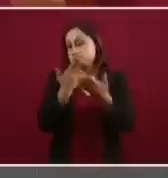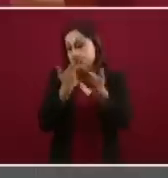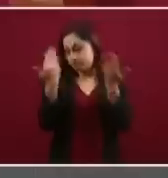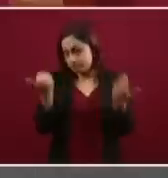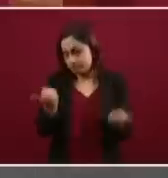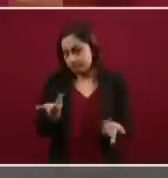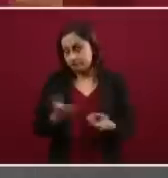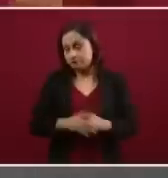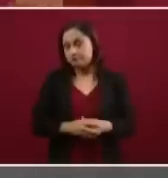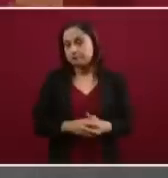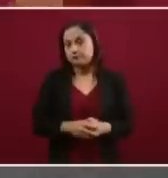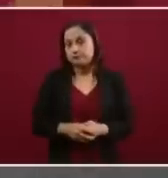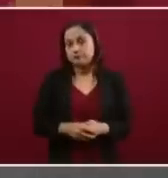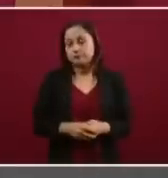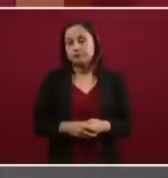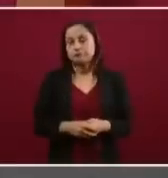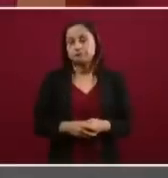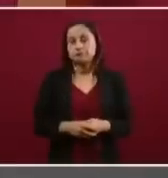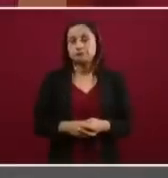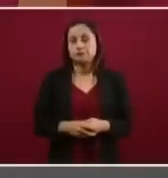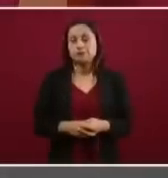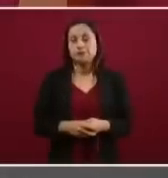si fuese un asunto